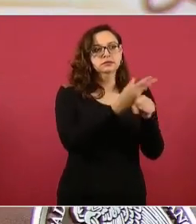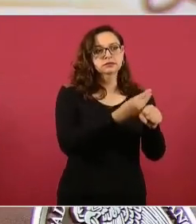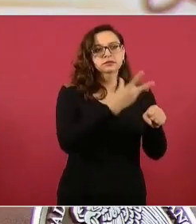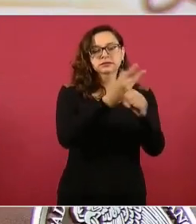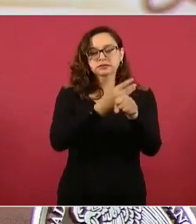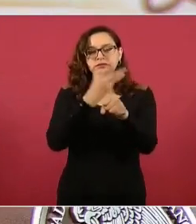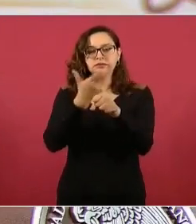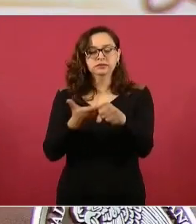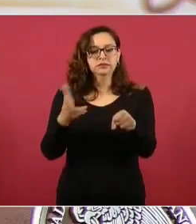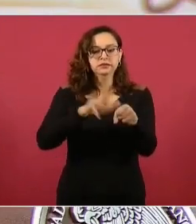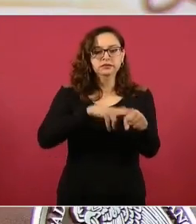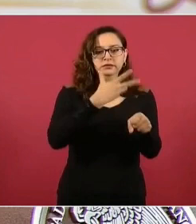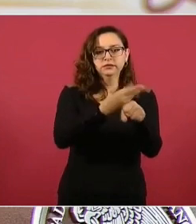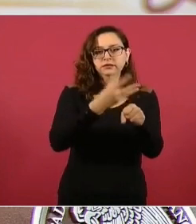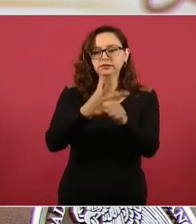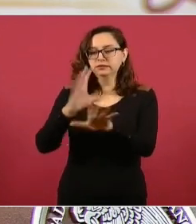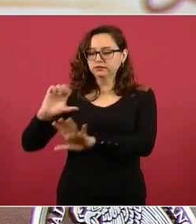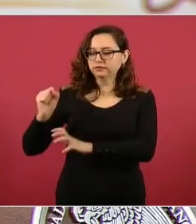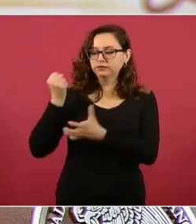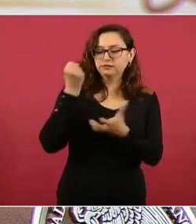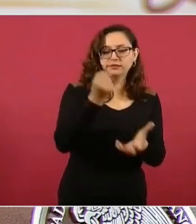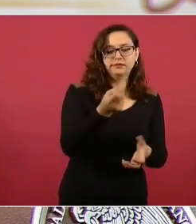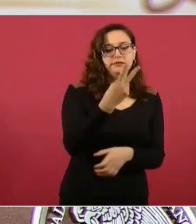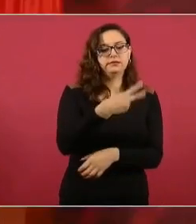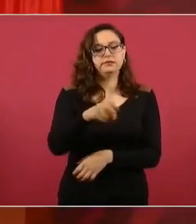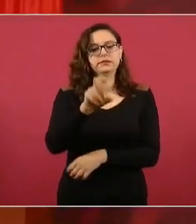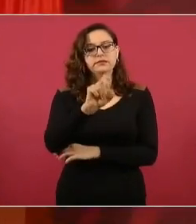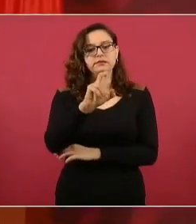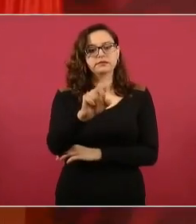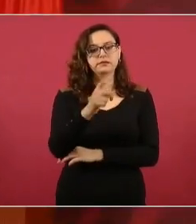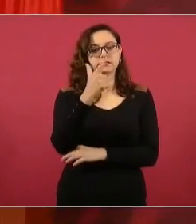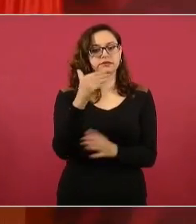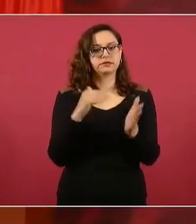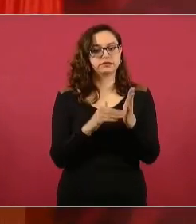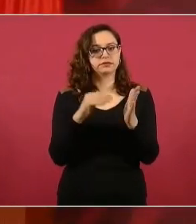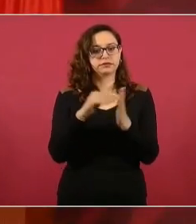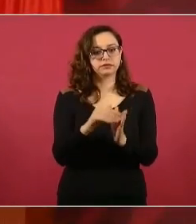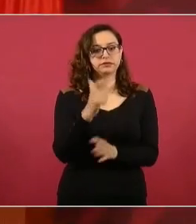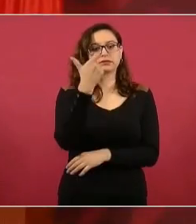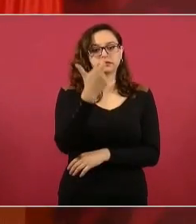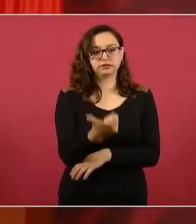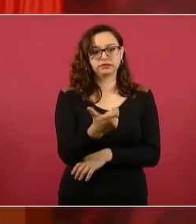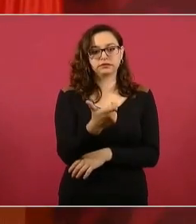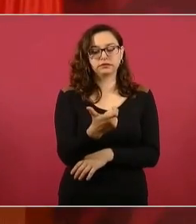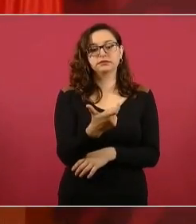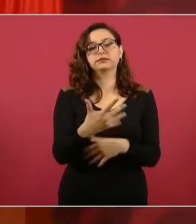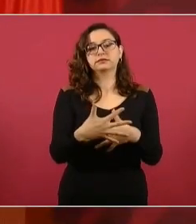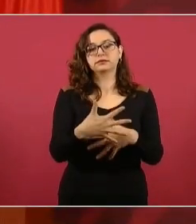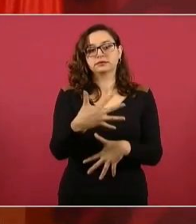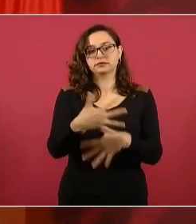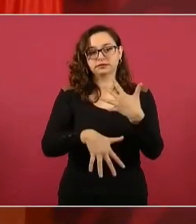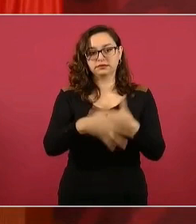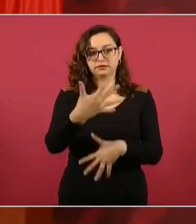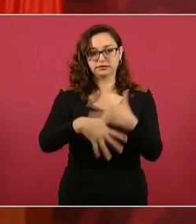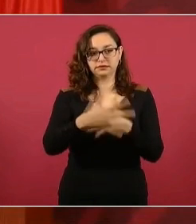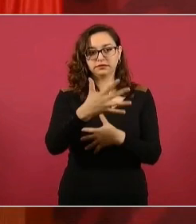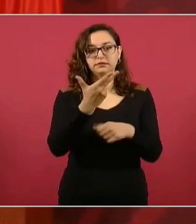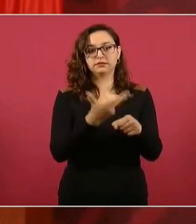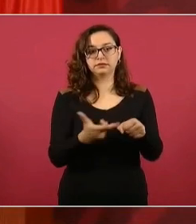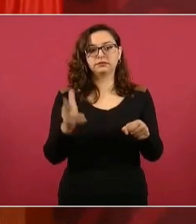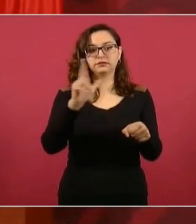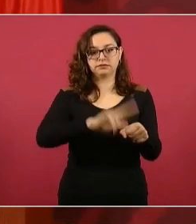está ejerciendo un presupuesto de 237 millones de pesos en 15 unidades en 15 hospitales